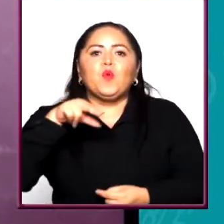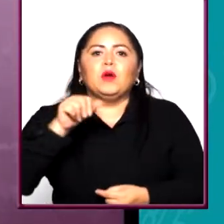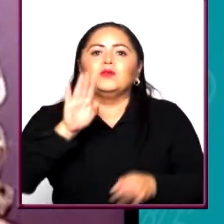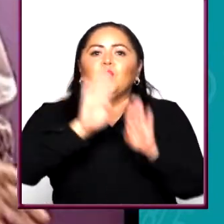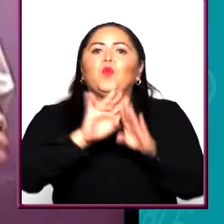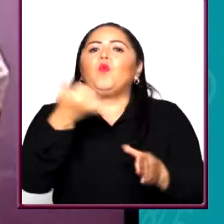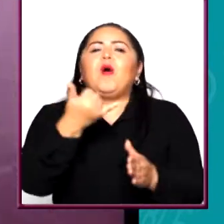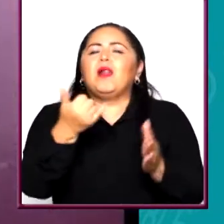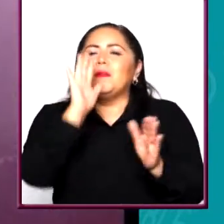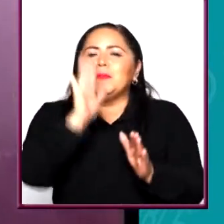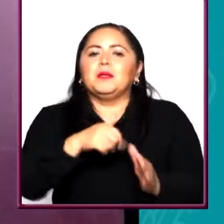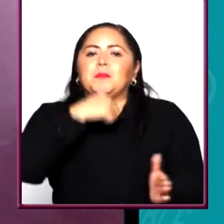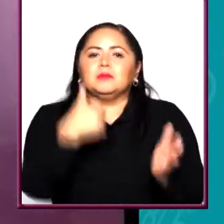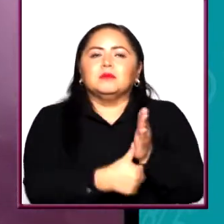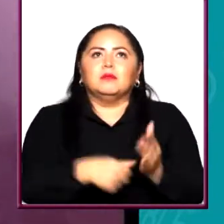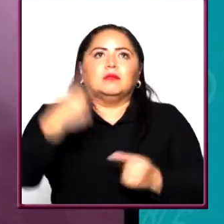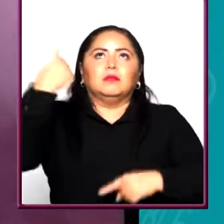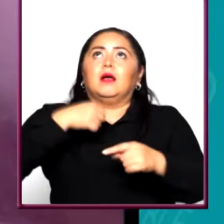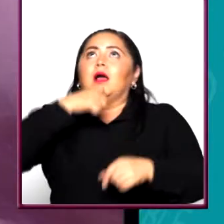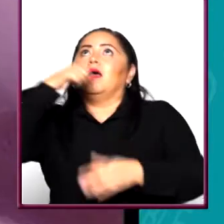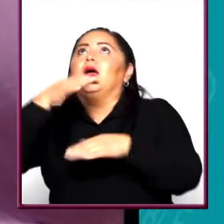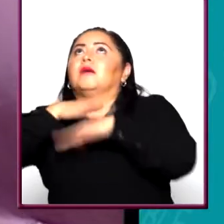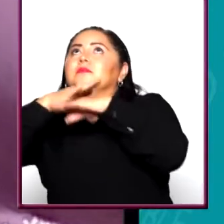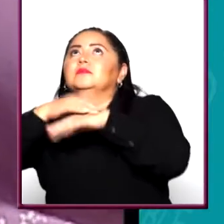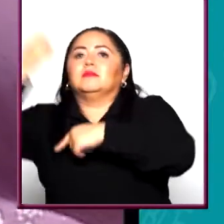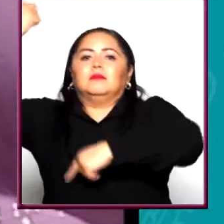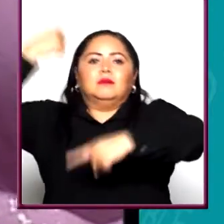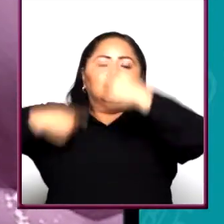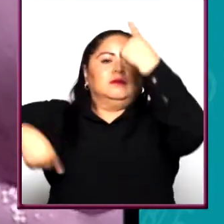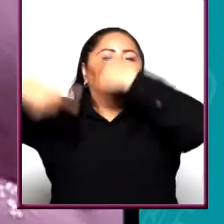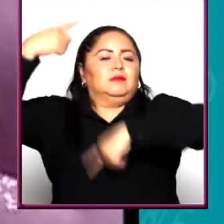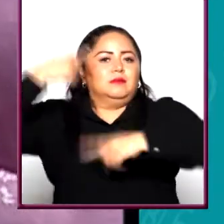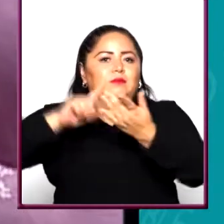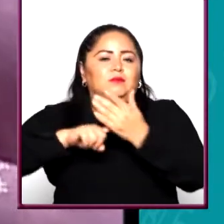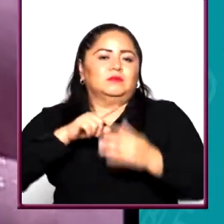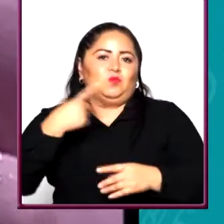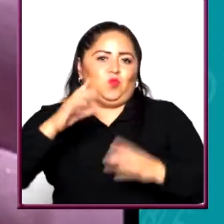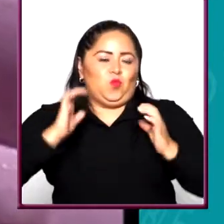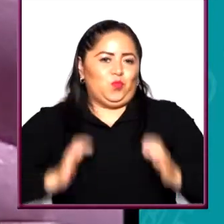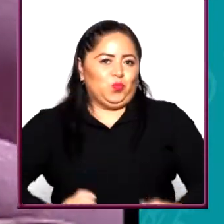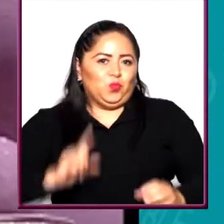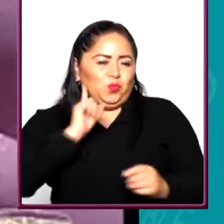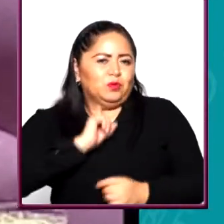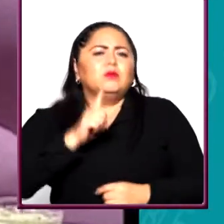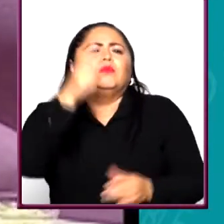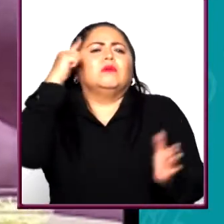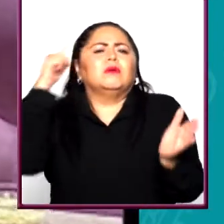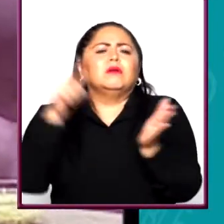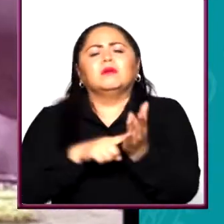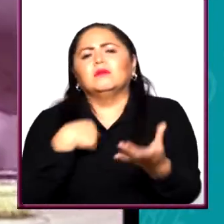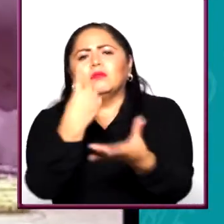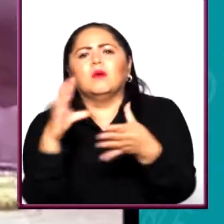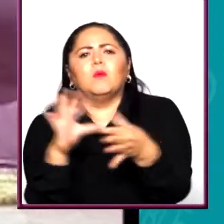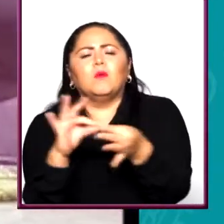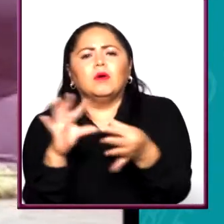los mensajeros que viajan a través de la sangre y actúan sobre los órganos del aparato sexual. ¿Y por qué crees que te cuento esto?